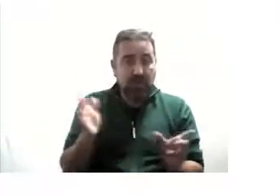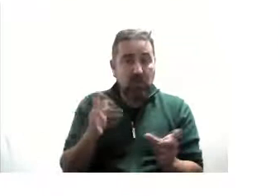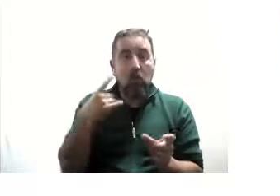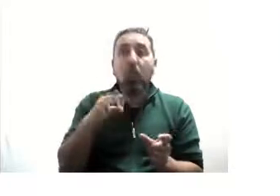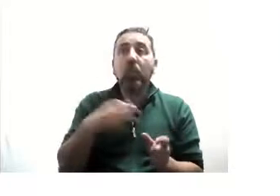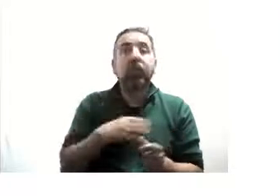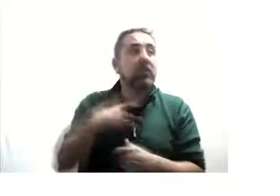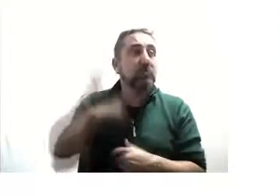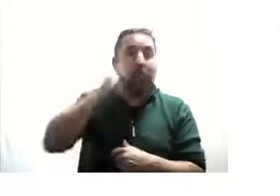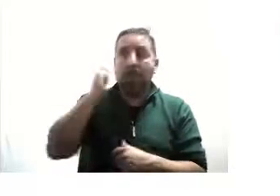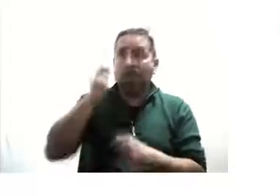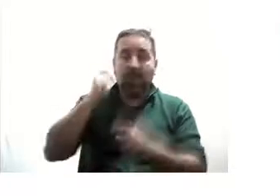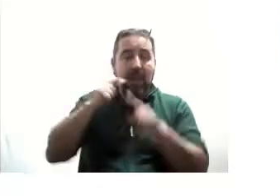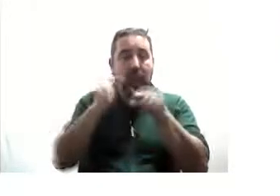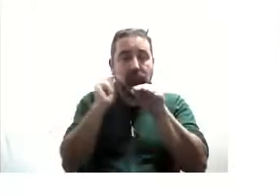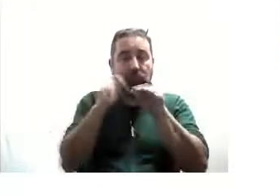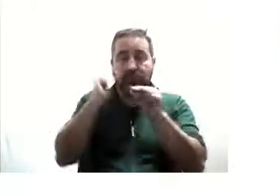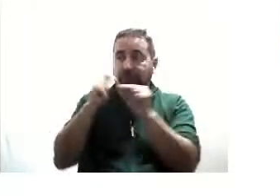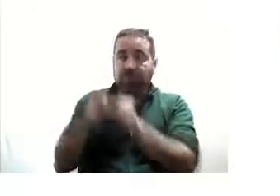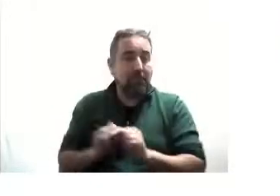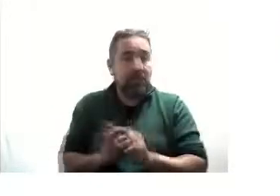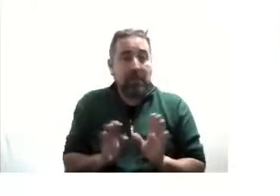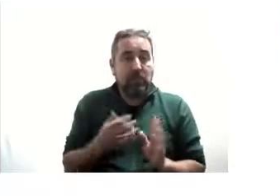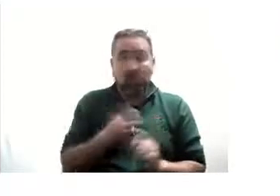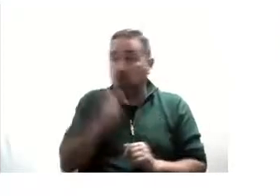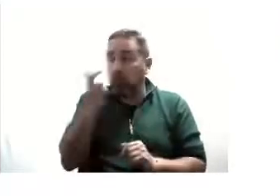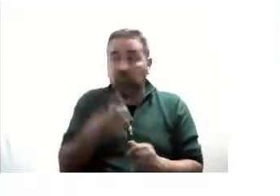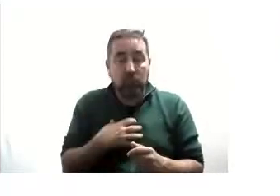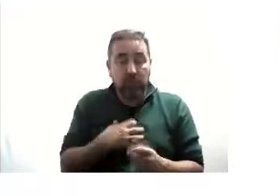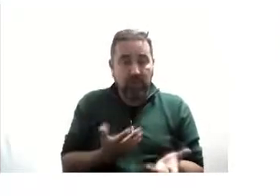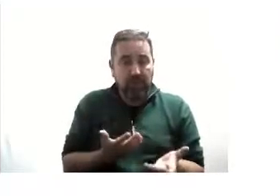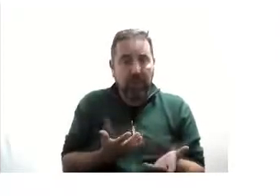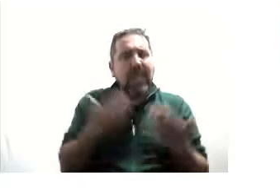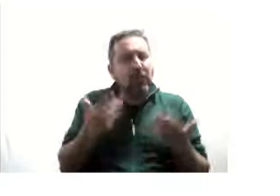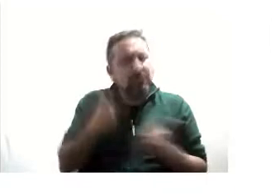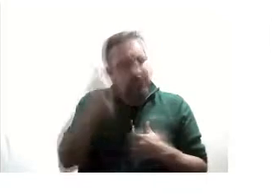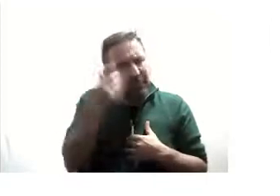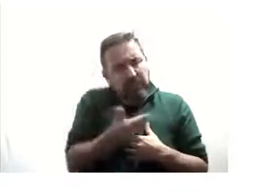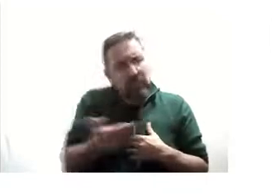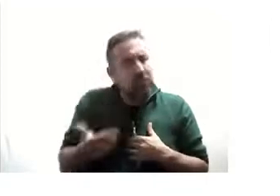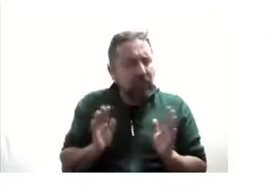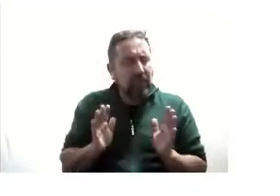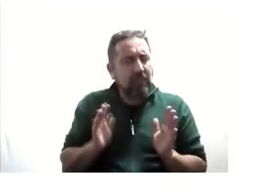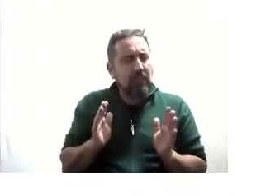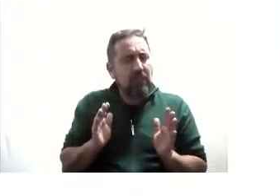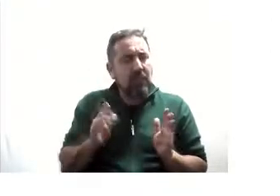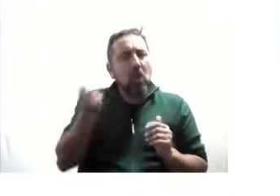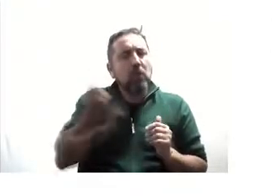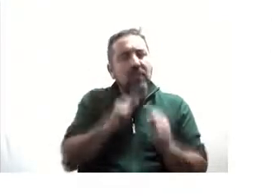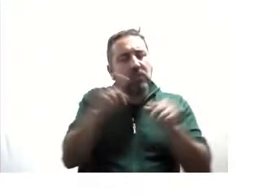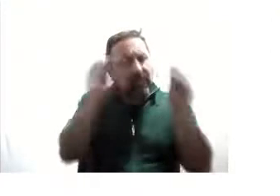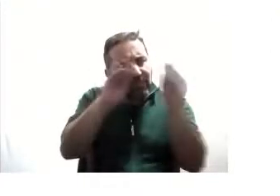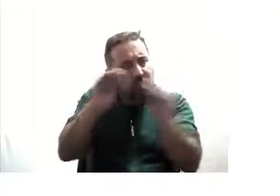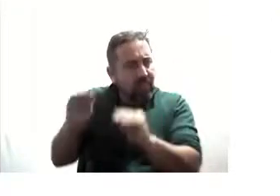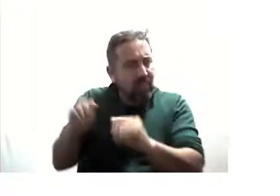clavar clavos, ¿no? Entonces, en este sentido, a nosotros es que nos parece esencial la formación de los profesionales, porque al